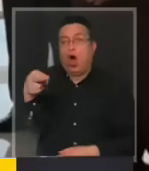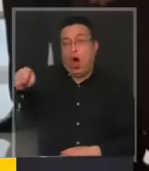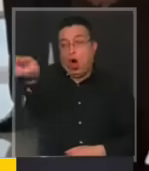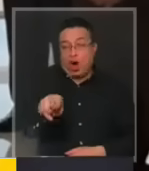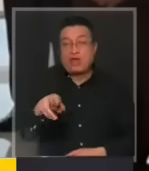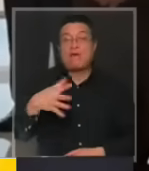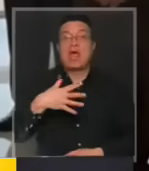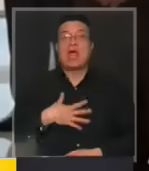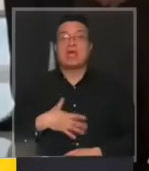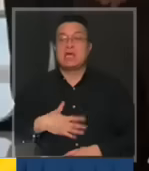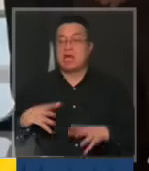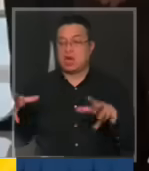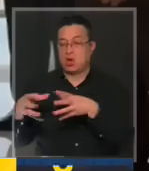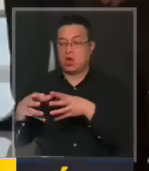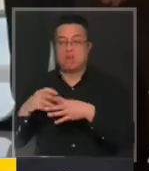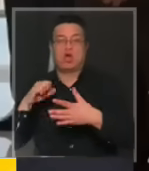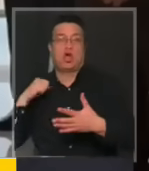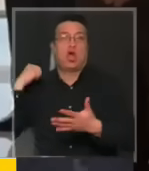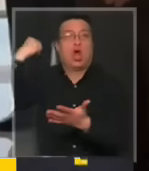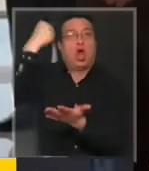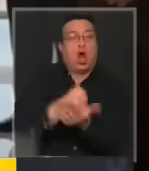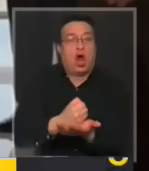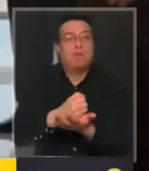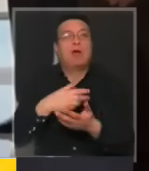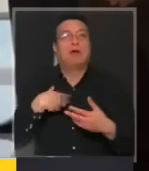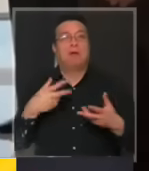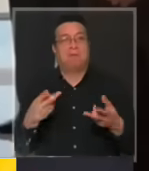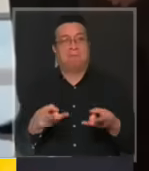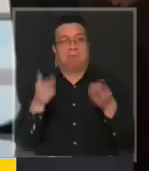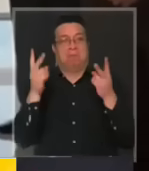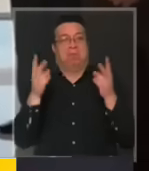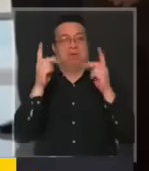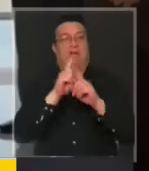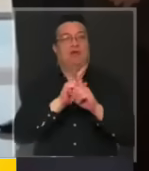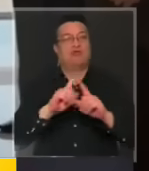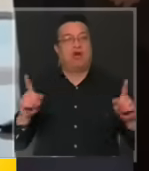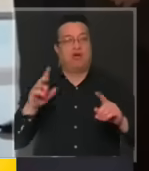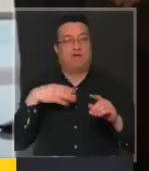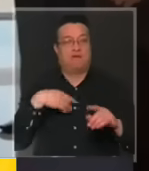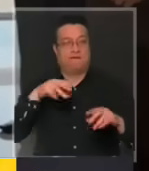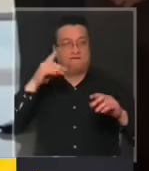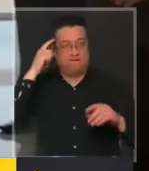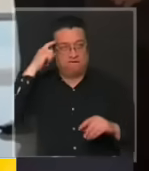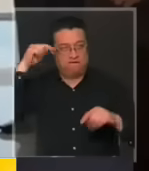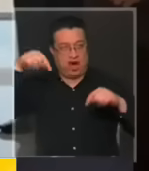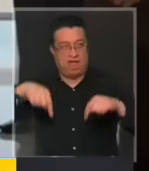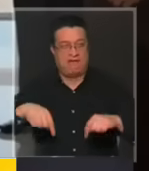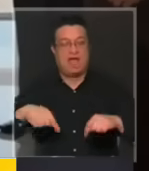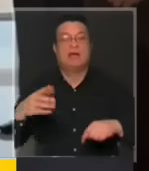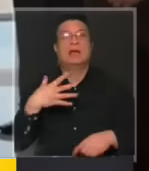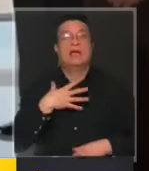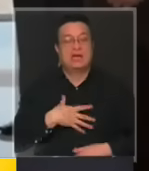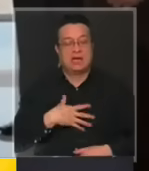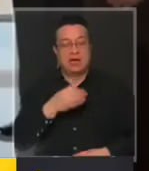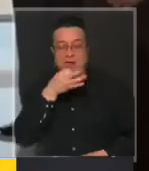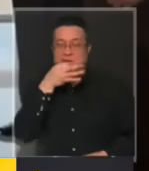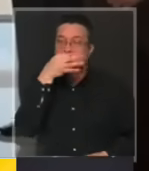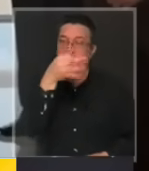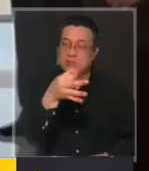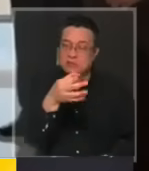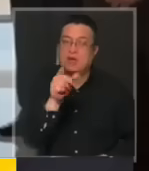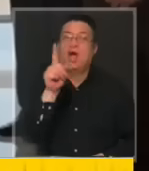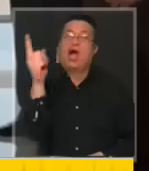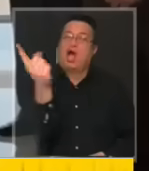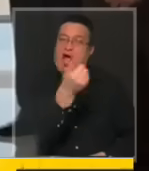intentonas golpistas se lleven vidas bolivianas. Queremos exhortar a